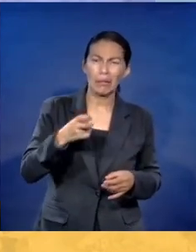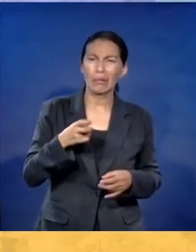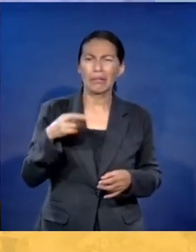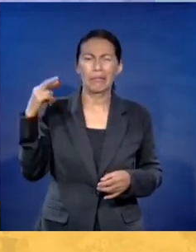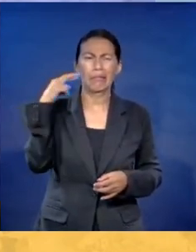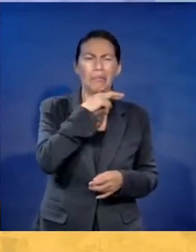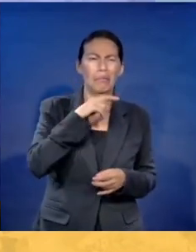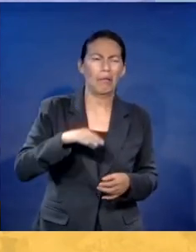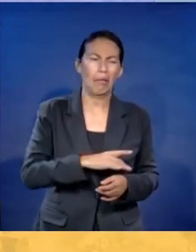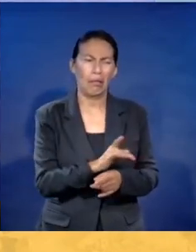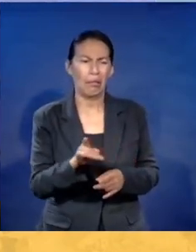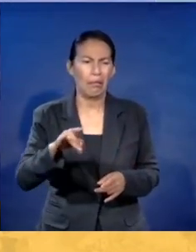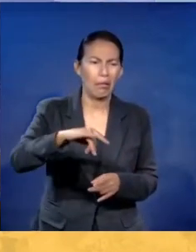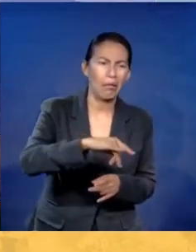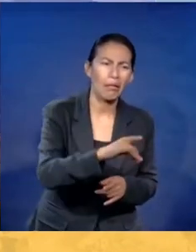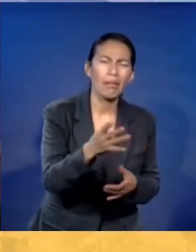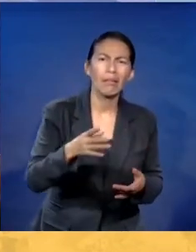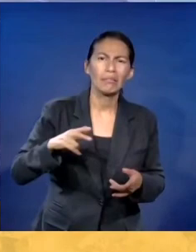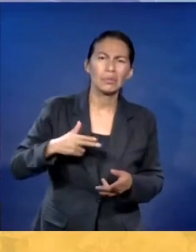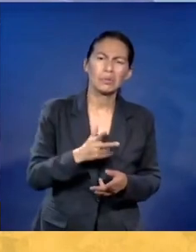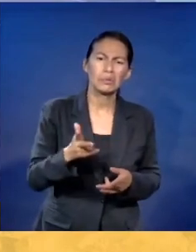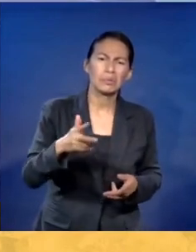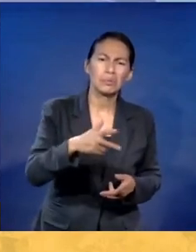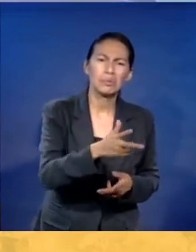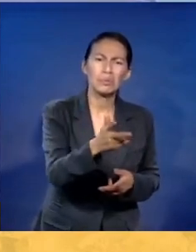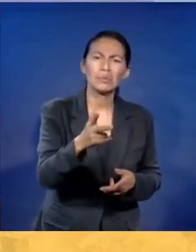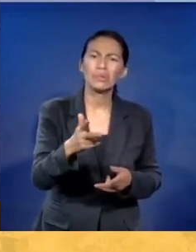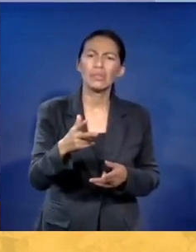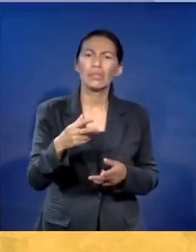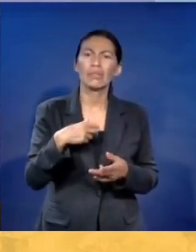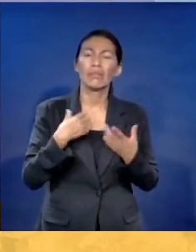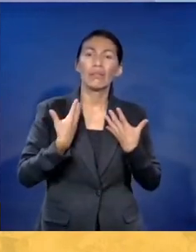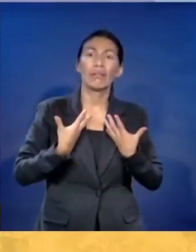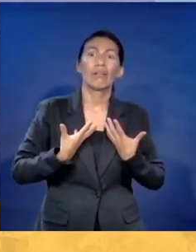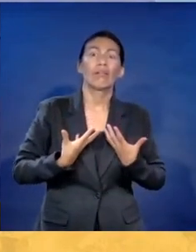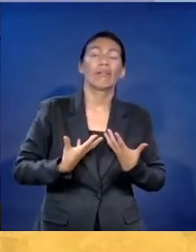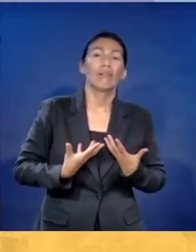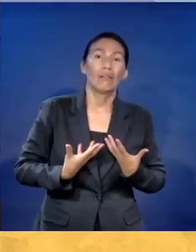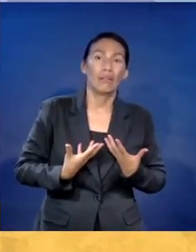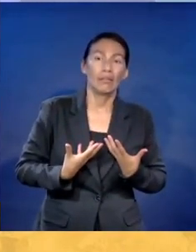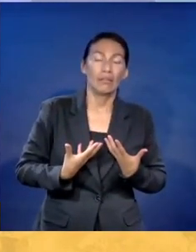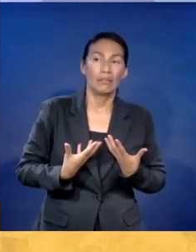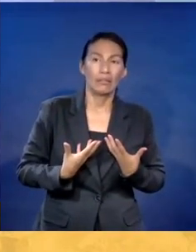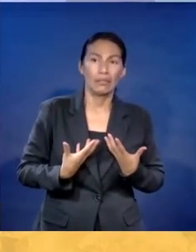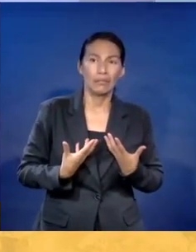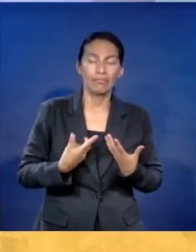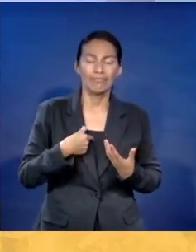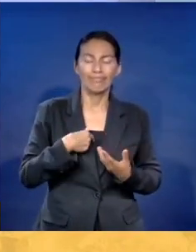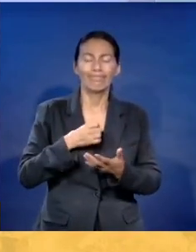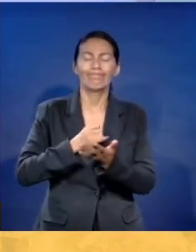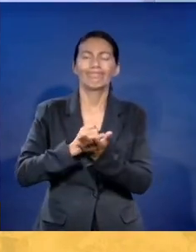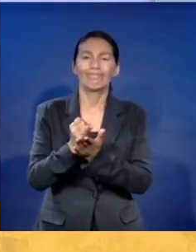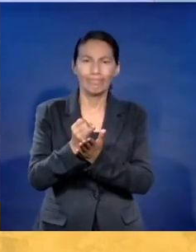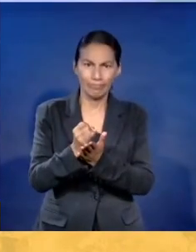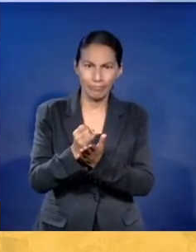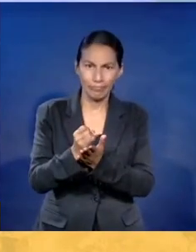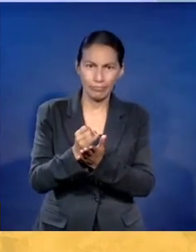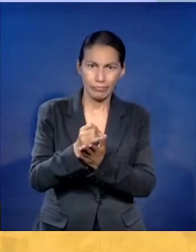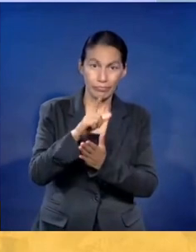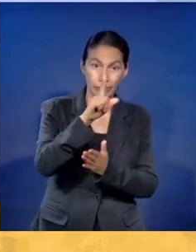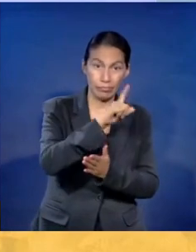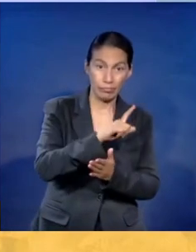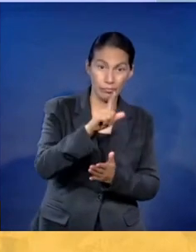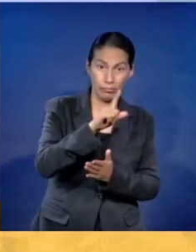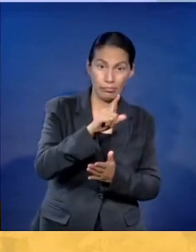tráilers iba yo sudando y pero era una manera como de golpetear Entonces yo tomé una decisión de lunes a viernes